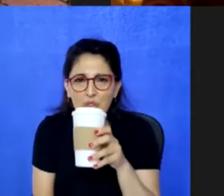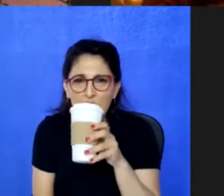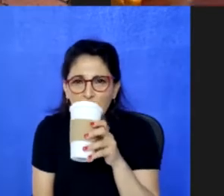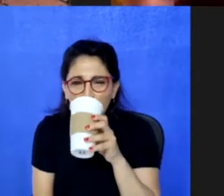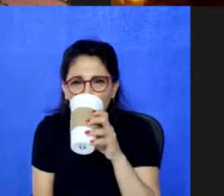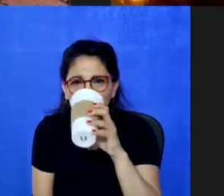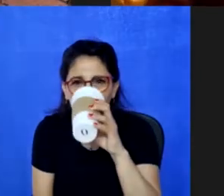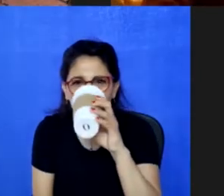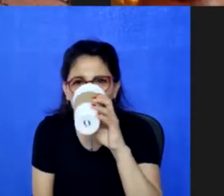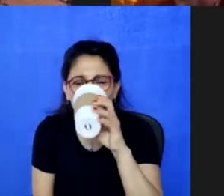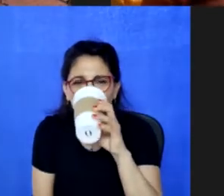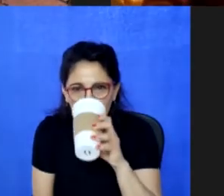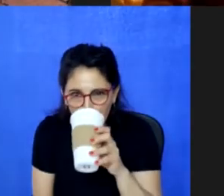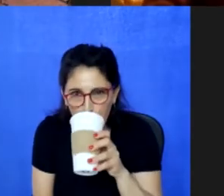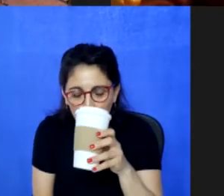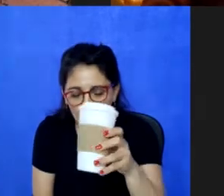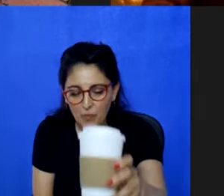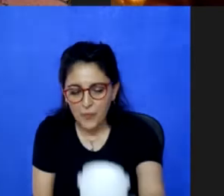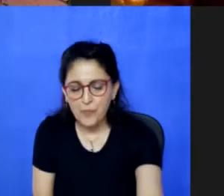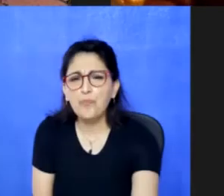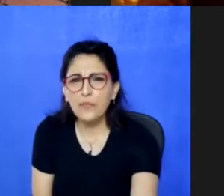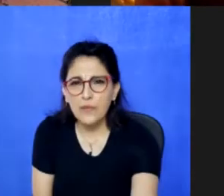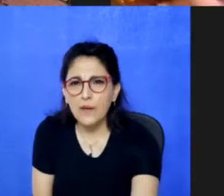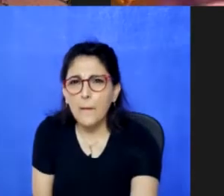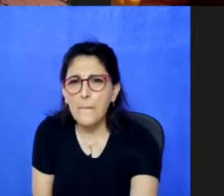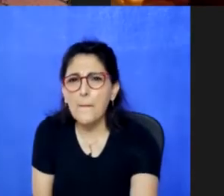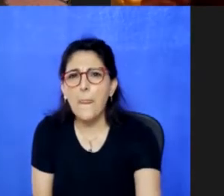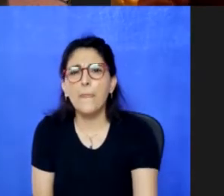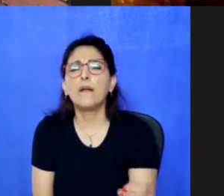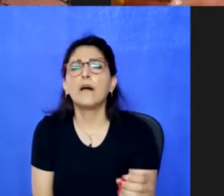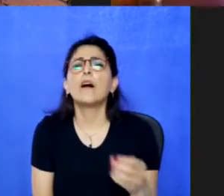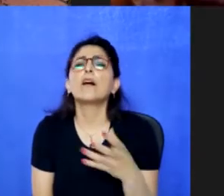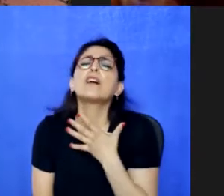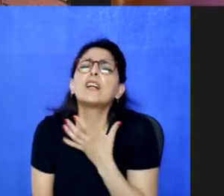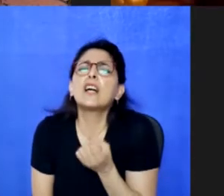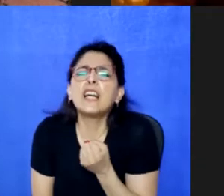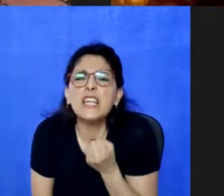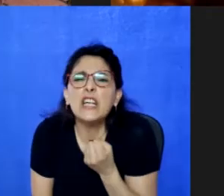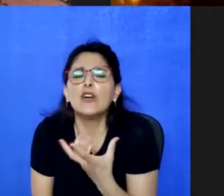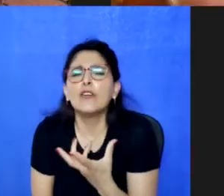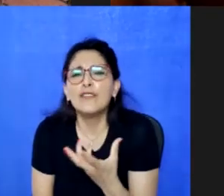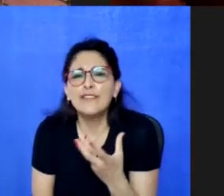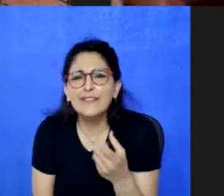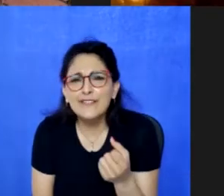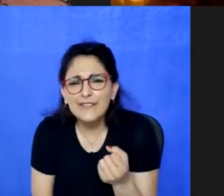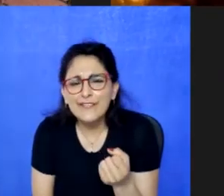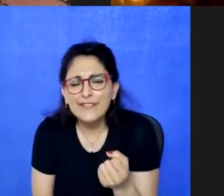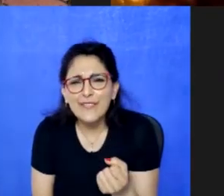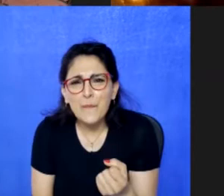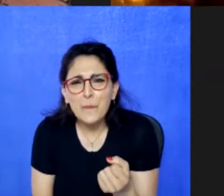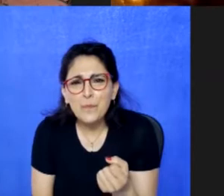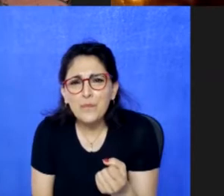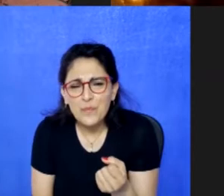que en Napoli para abajo son todas cosas grandes. El cannolo grande, el cannolo siciliano grande, el viñé grande,